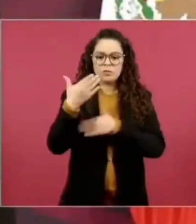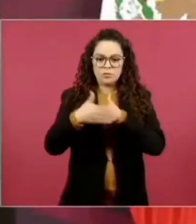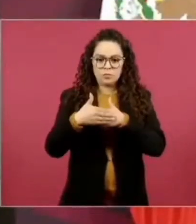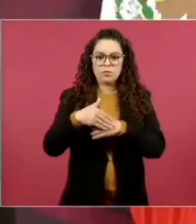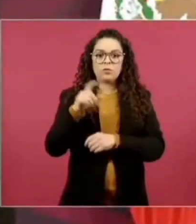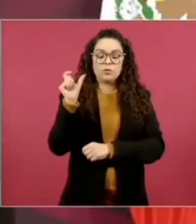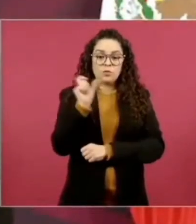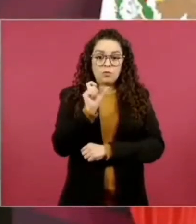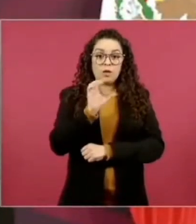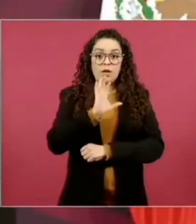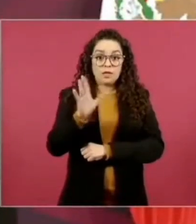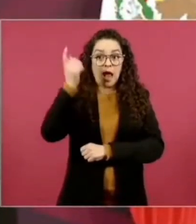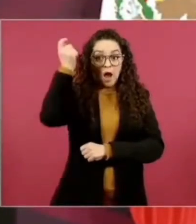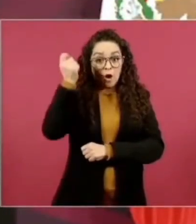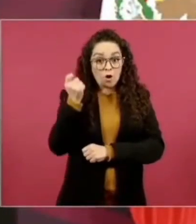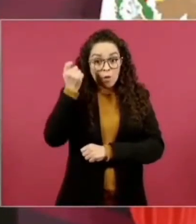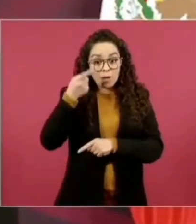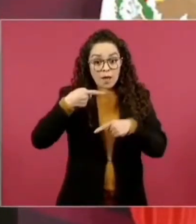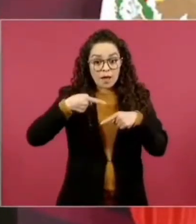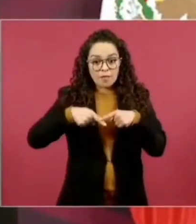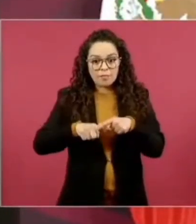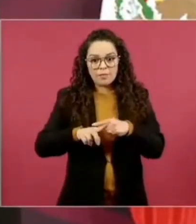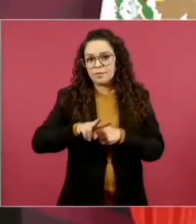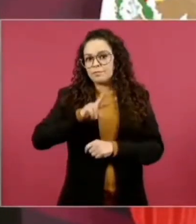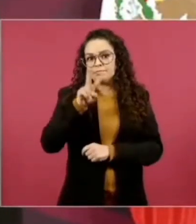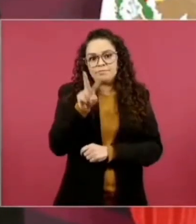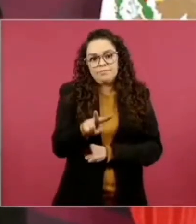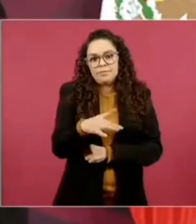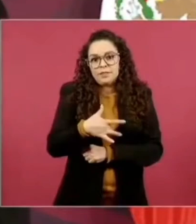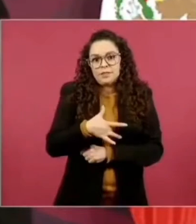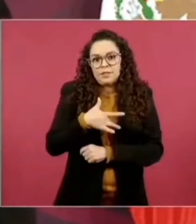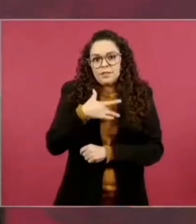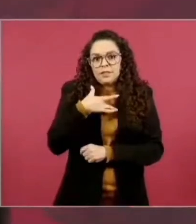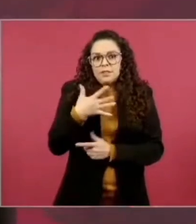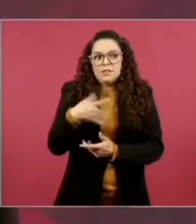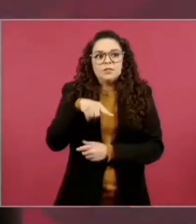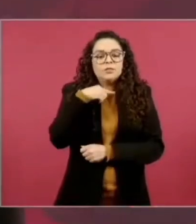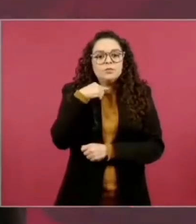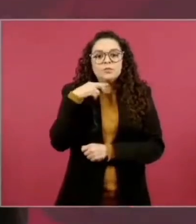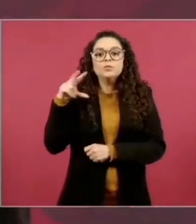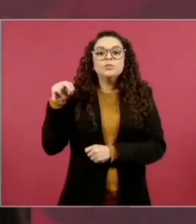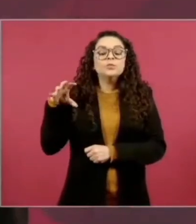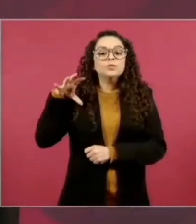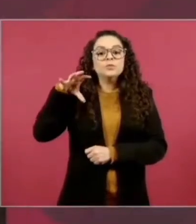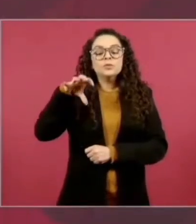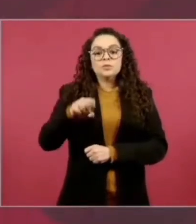las jubilaciones y no les va a alcanzar a los trabajadores.